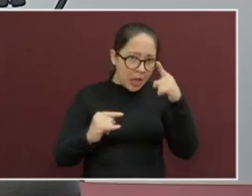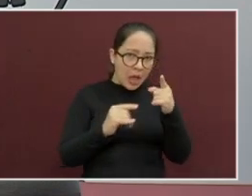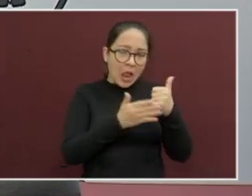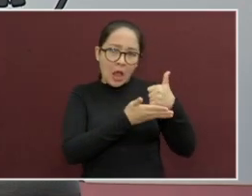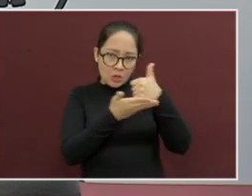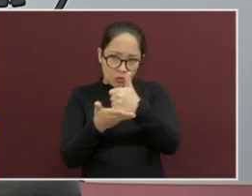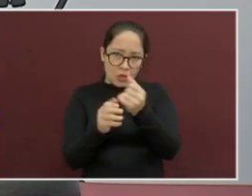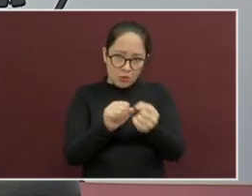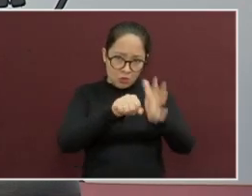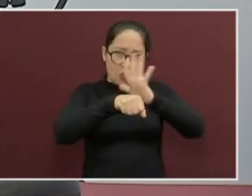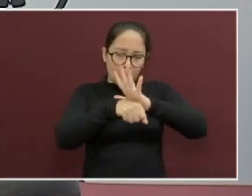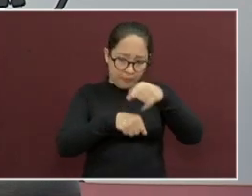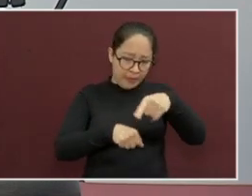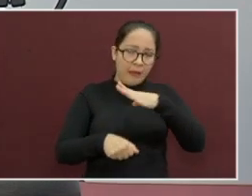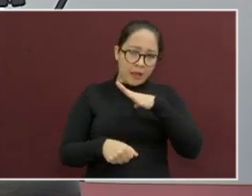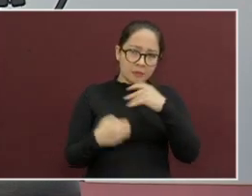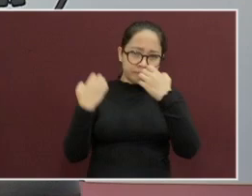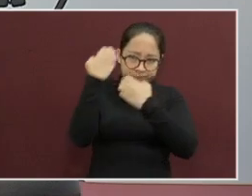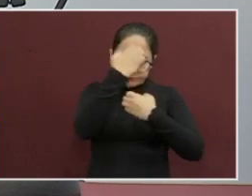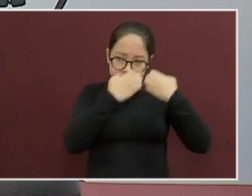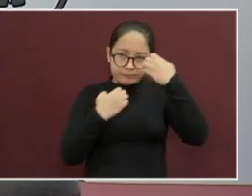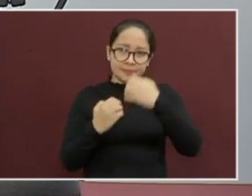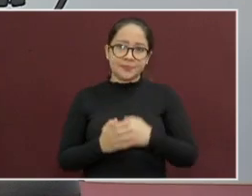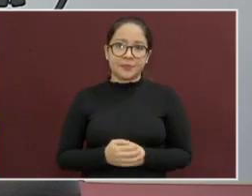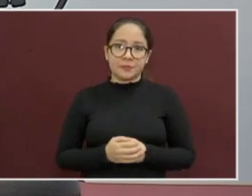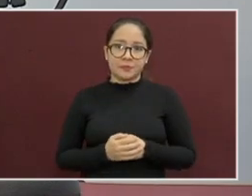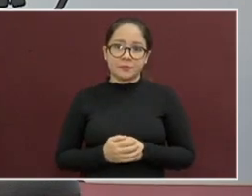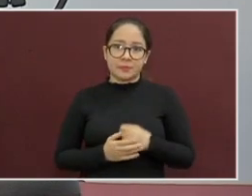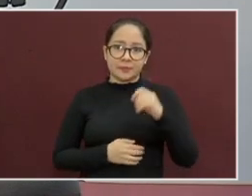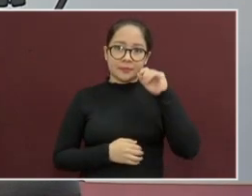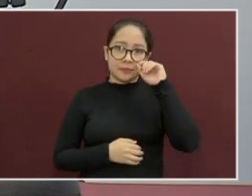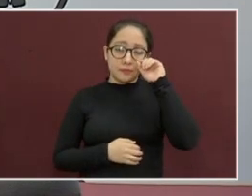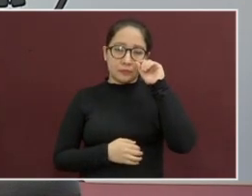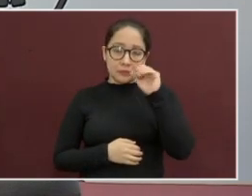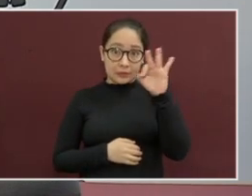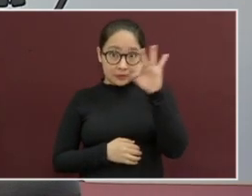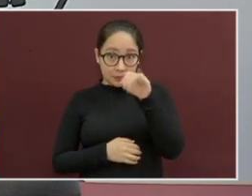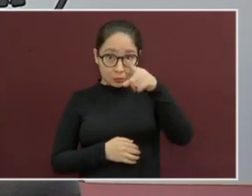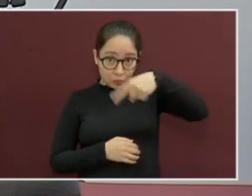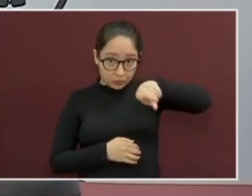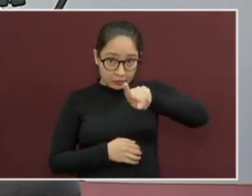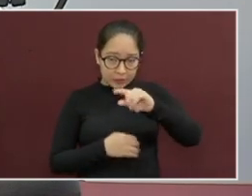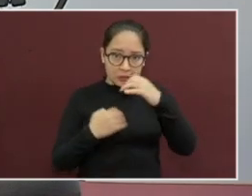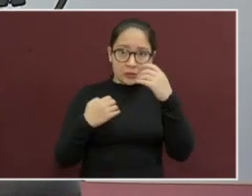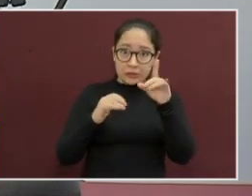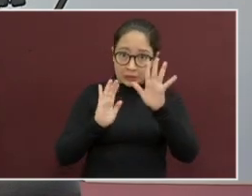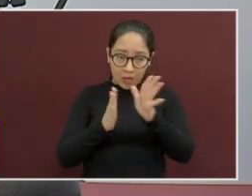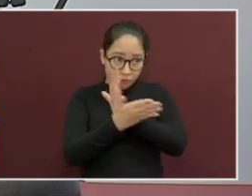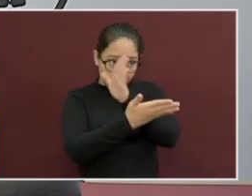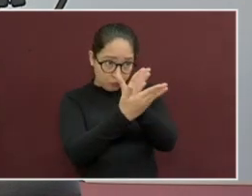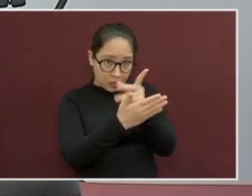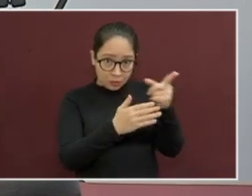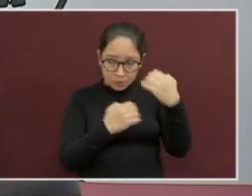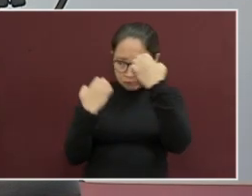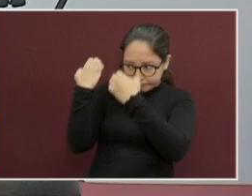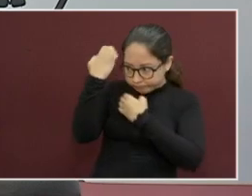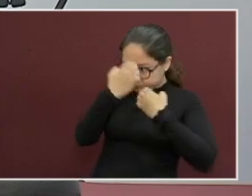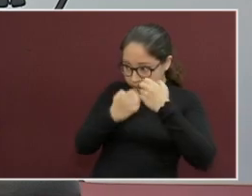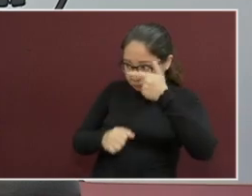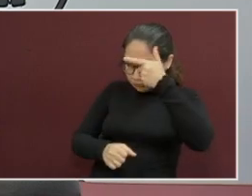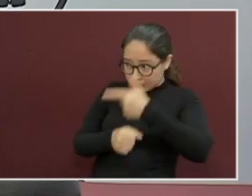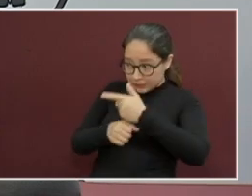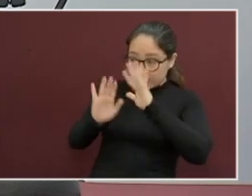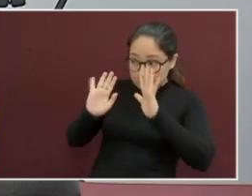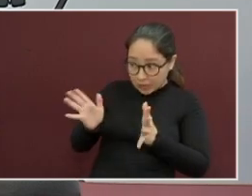kobe 19 una vez que ustedes ya fueron evaluados por un experto en salud sabrán